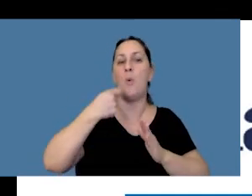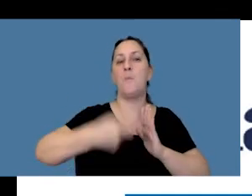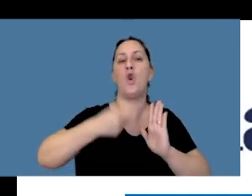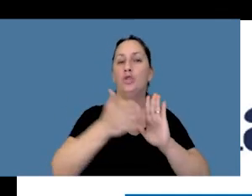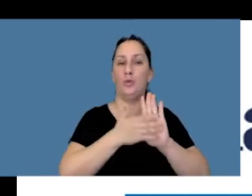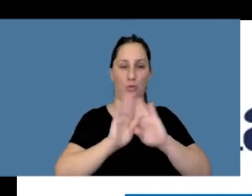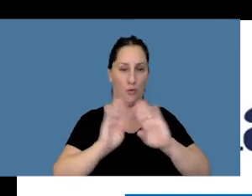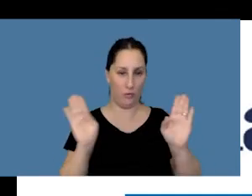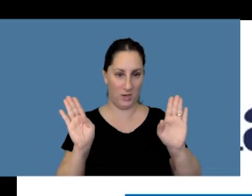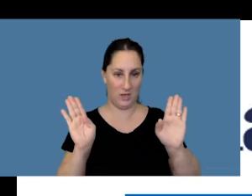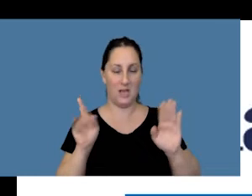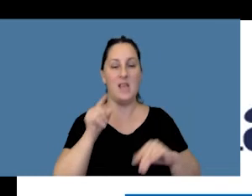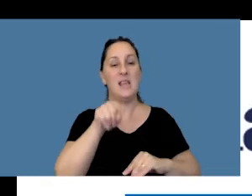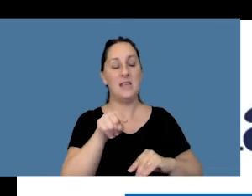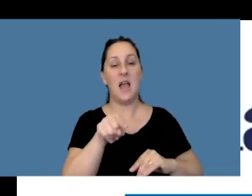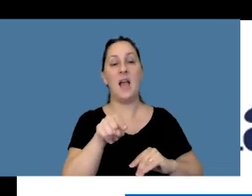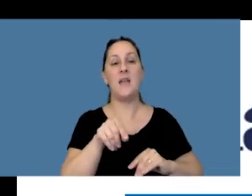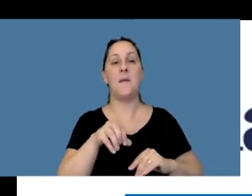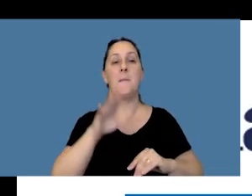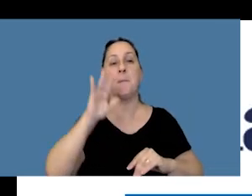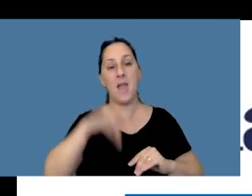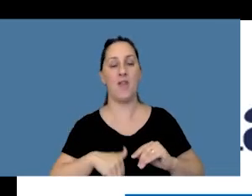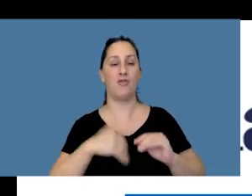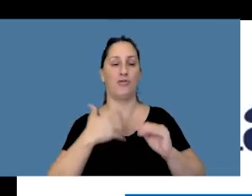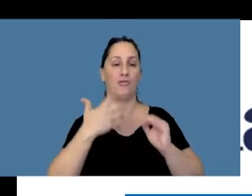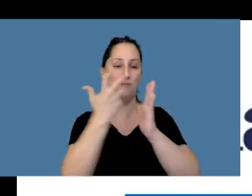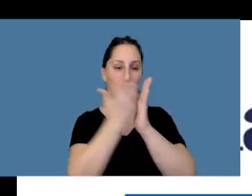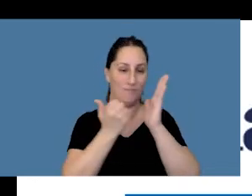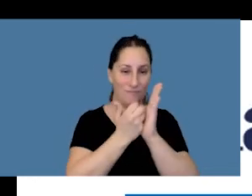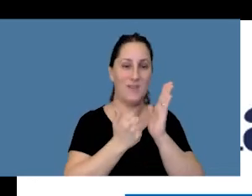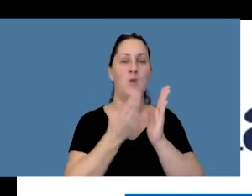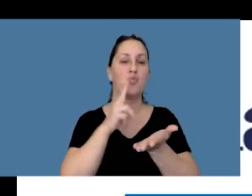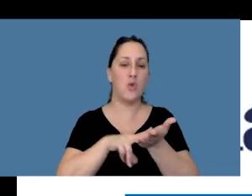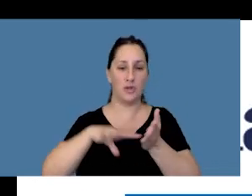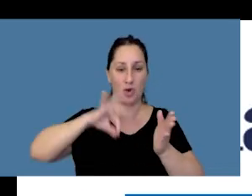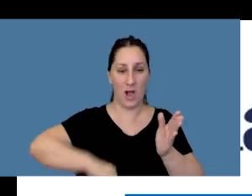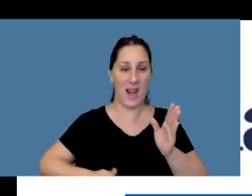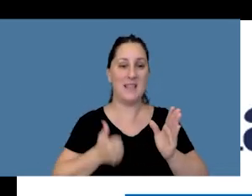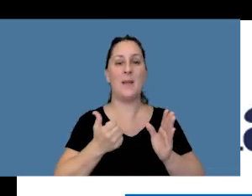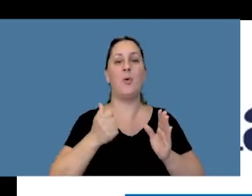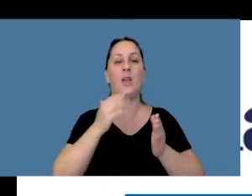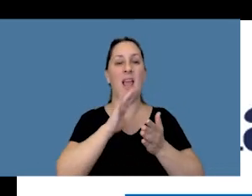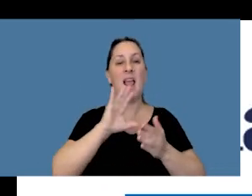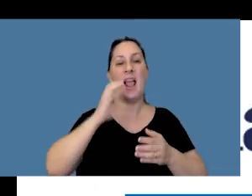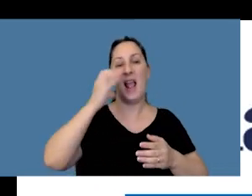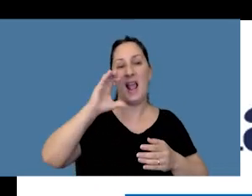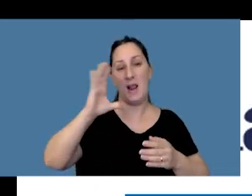monotributista, y también le va a ser menos gravoso el impuesto a las ganancias porque el neto va a poder ser deducible